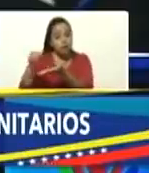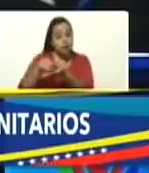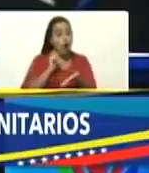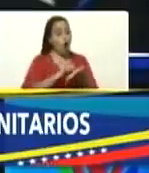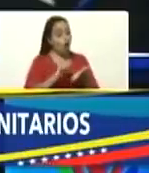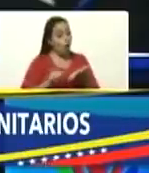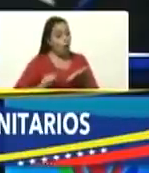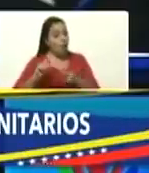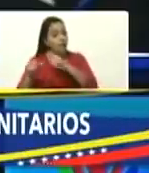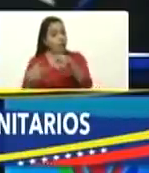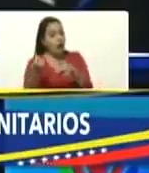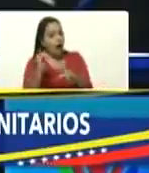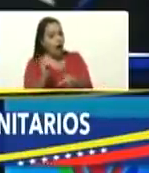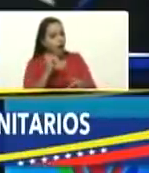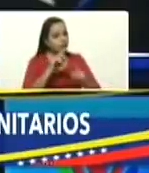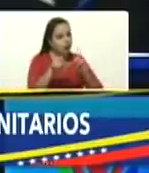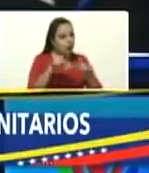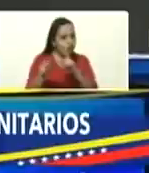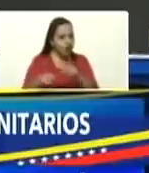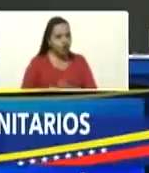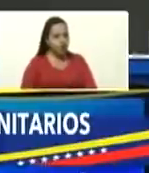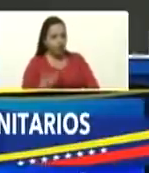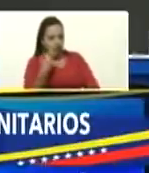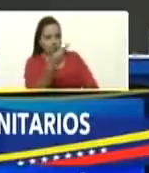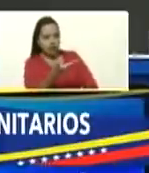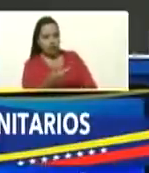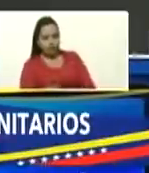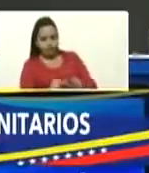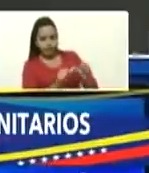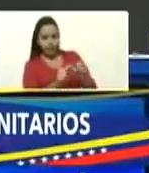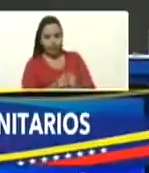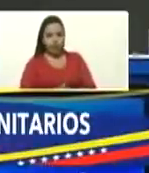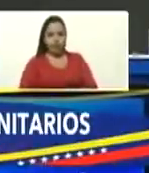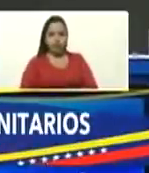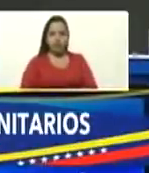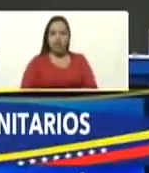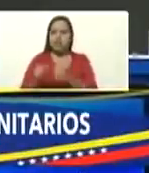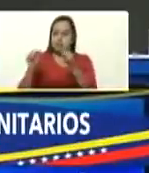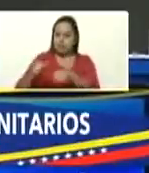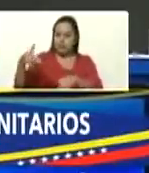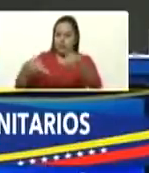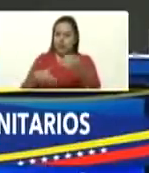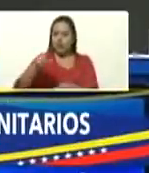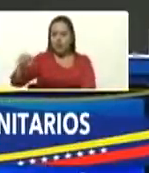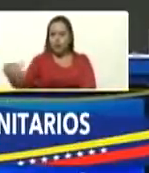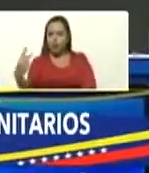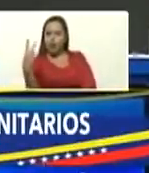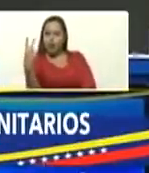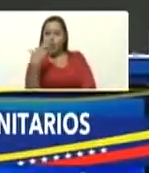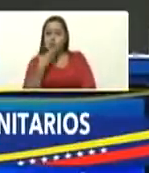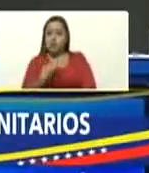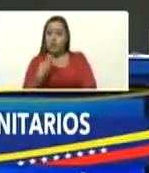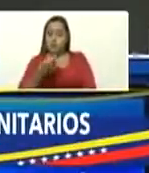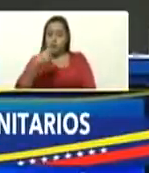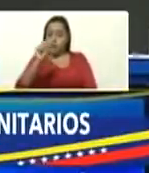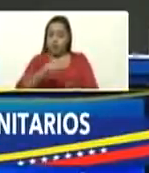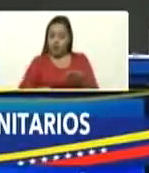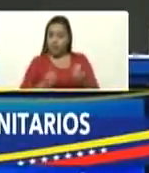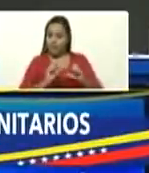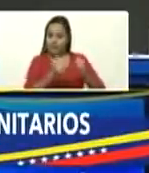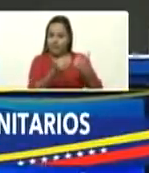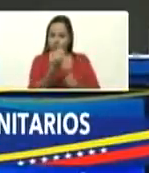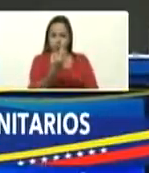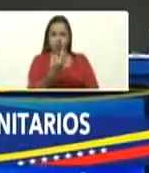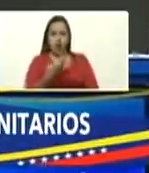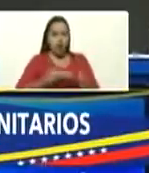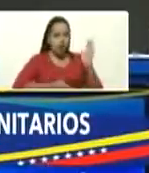esto. Adelante, por favor. Presidente, después del 2 de diciembre, cuando firmamos el decreto, a partir del 3, nos fuimos